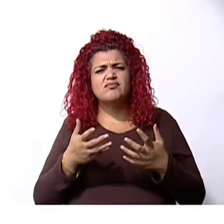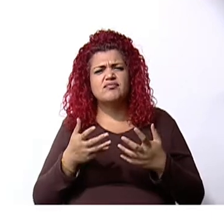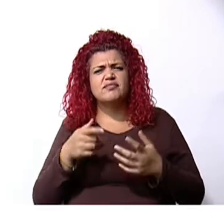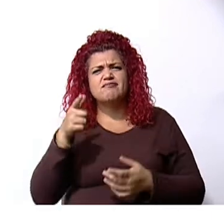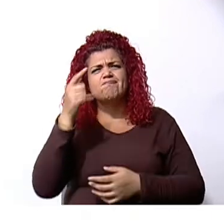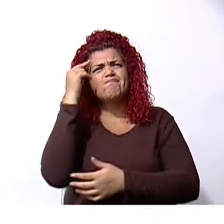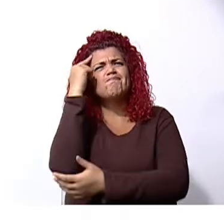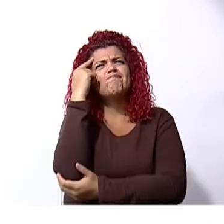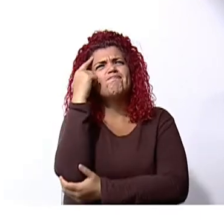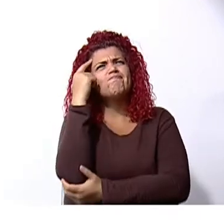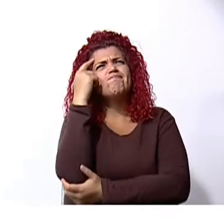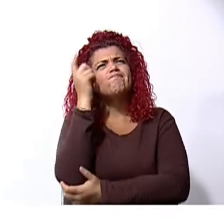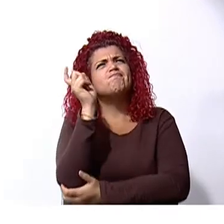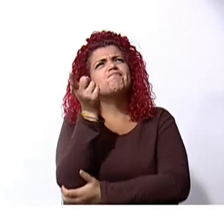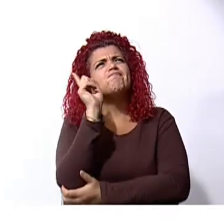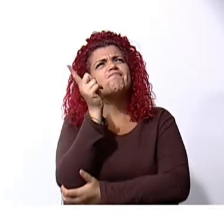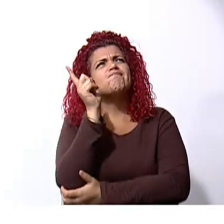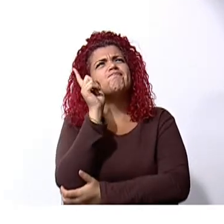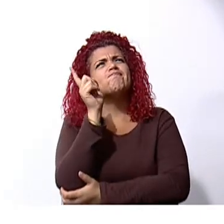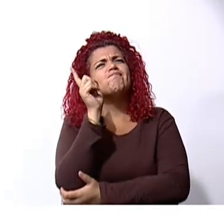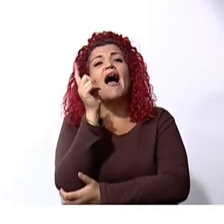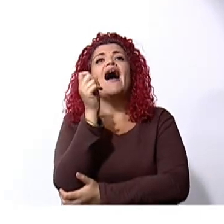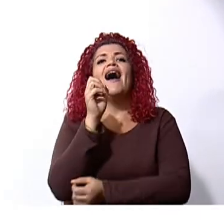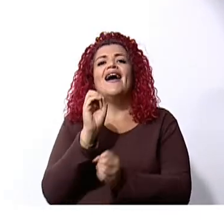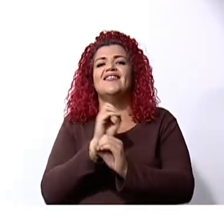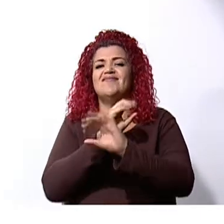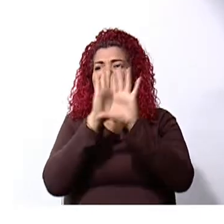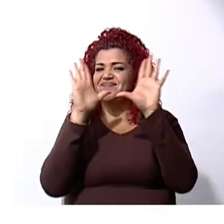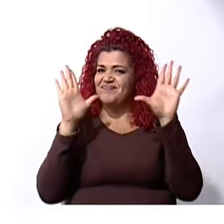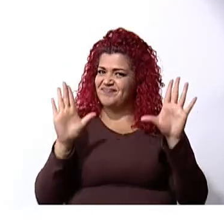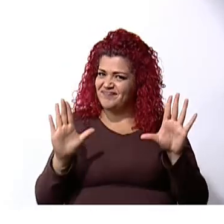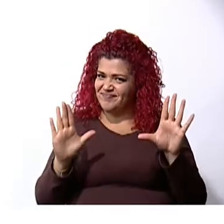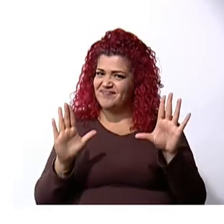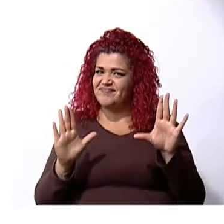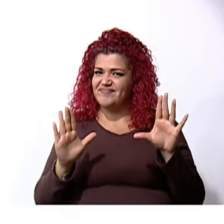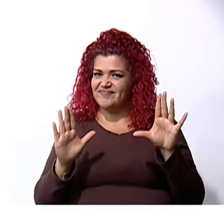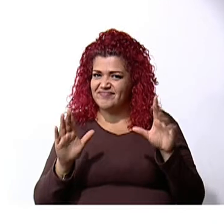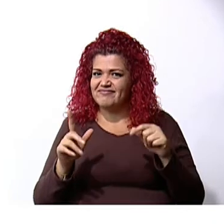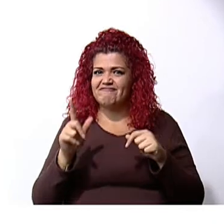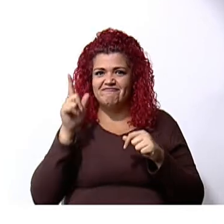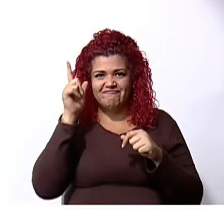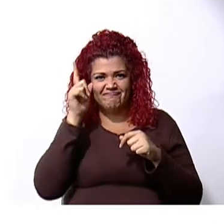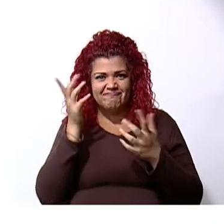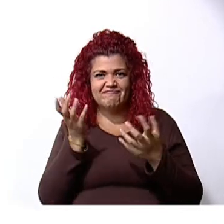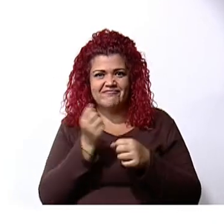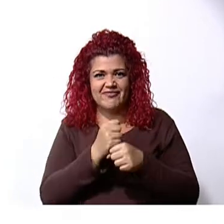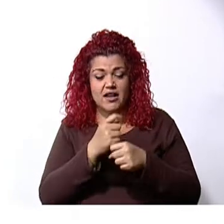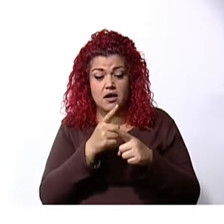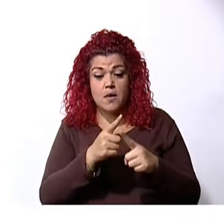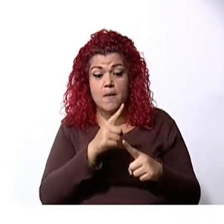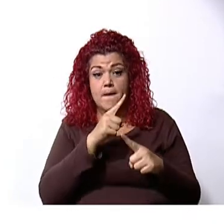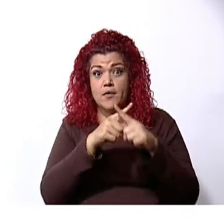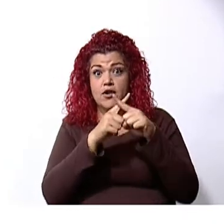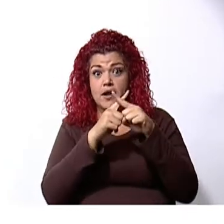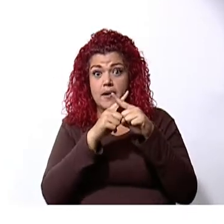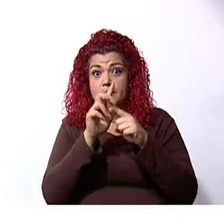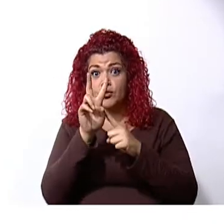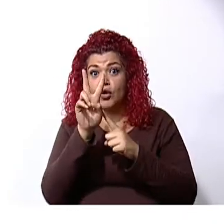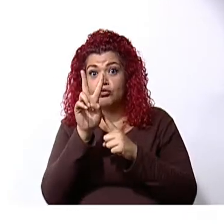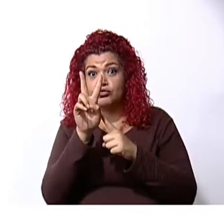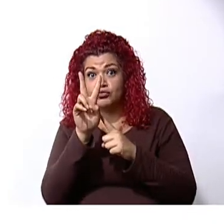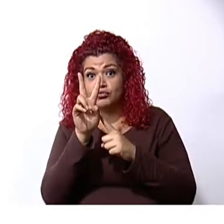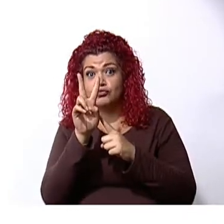les ocurre? Claro, lo que debemos de hacer es multiplicar por